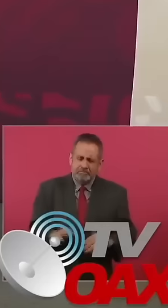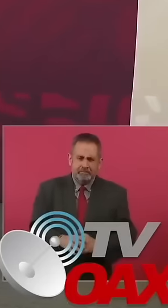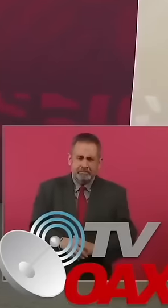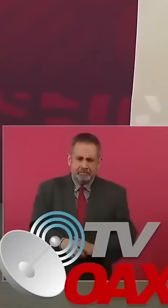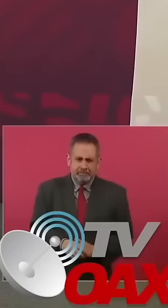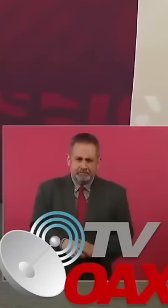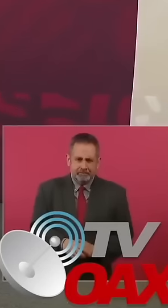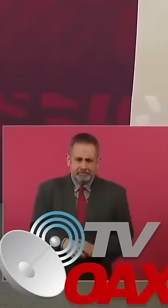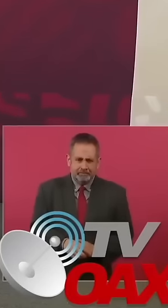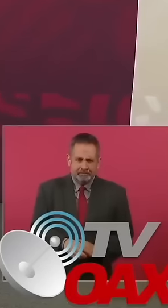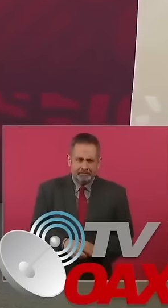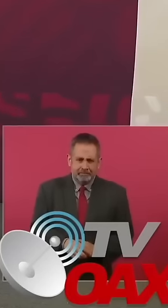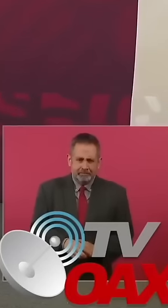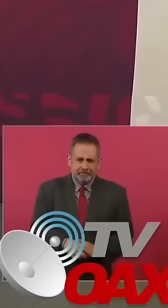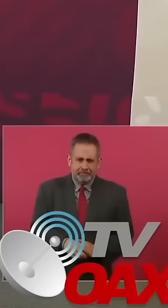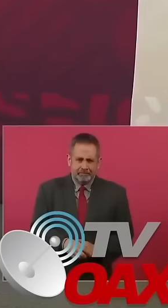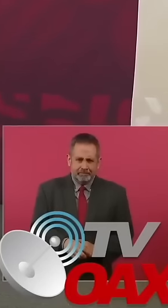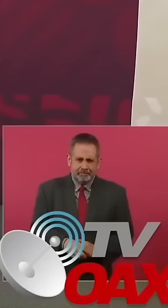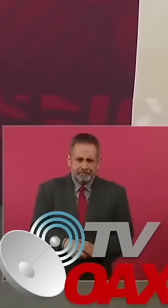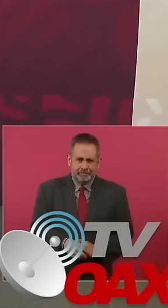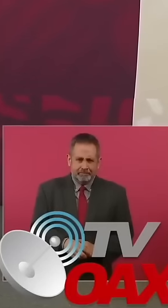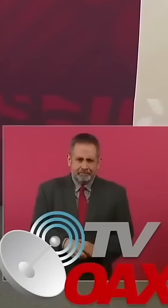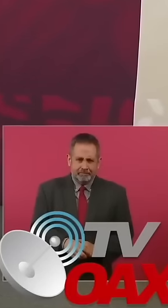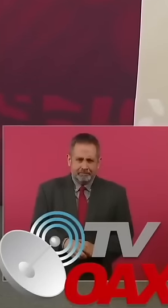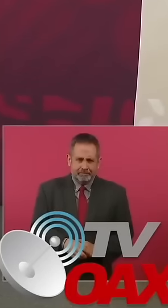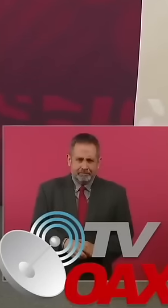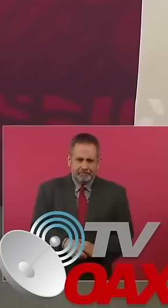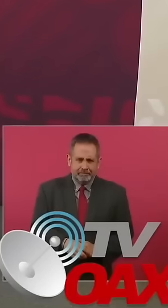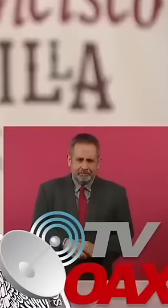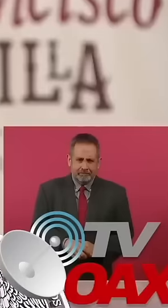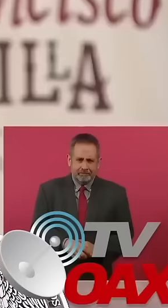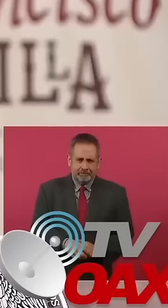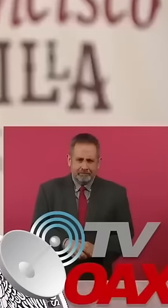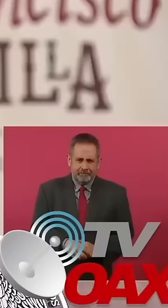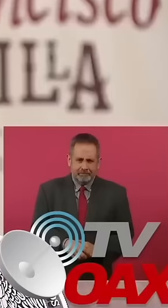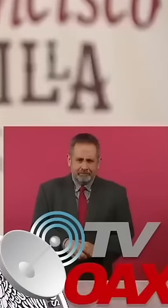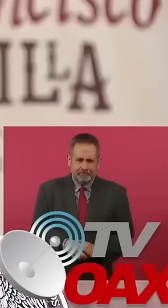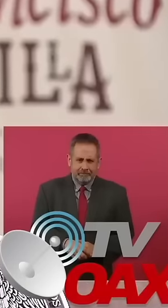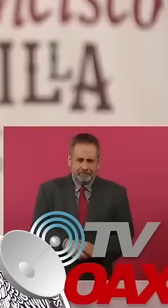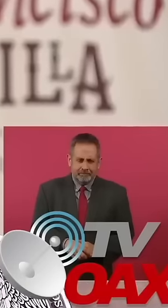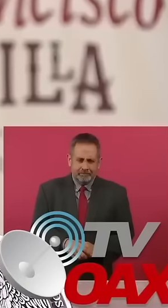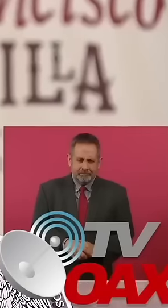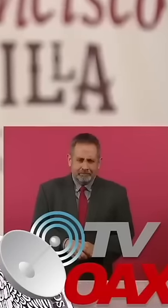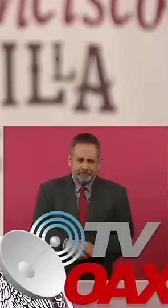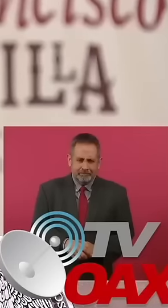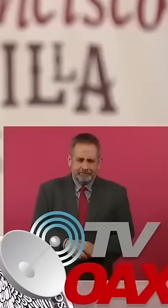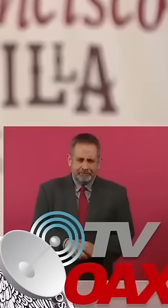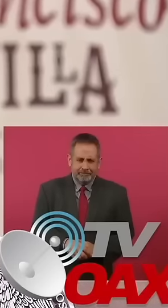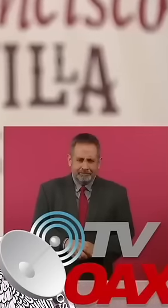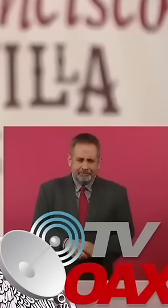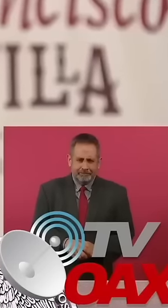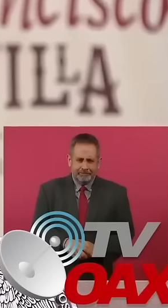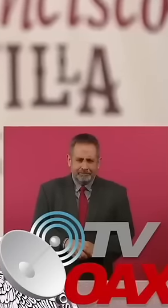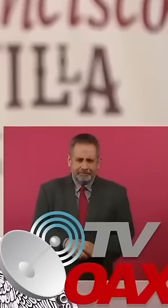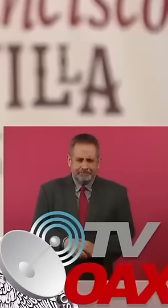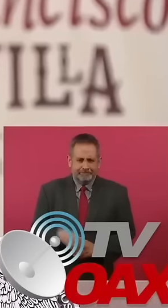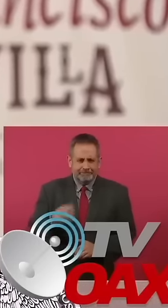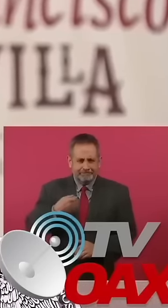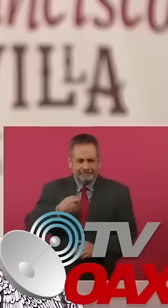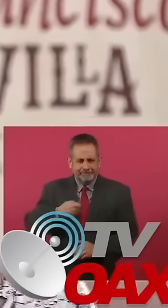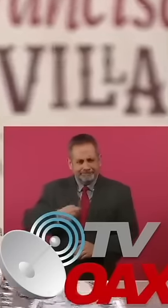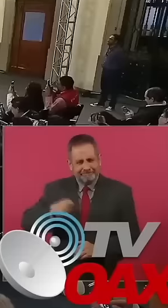No, a ellos no, para nada. Mi dedito, me canso